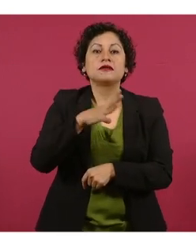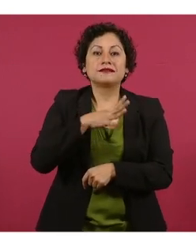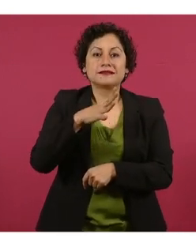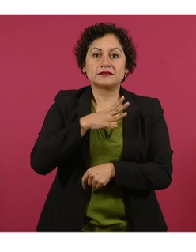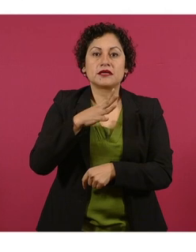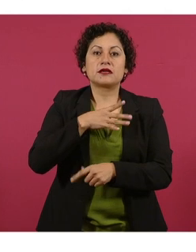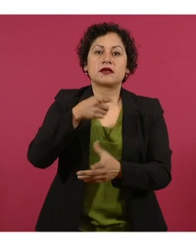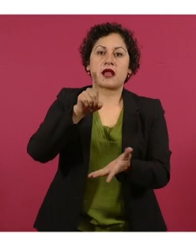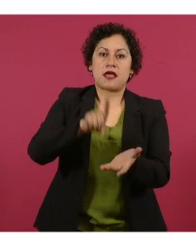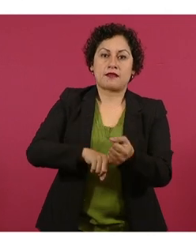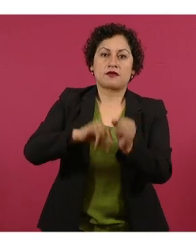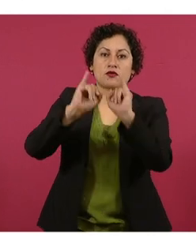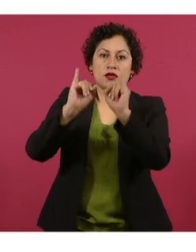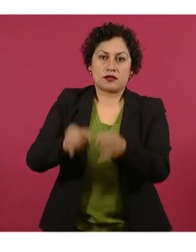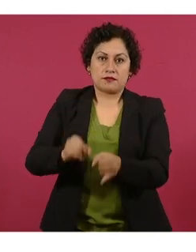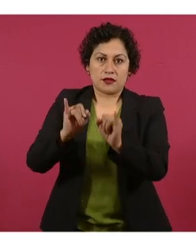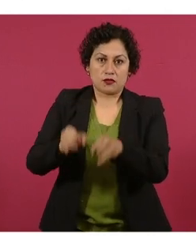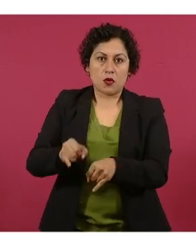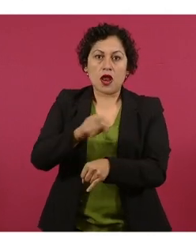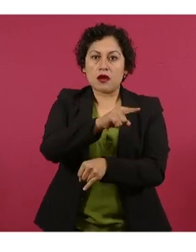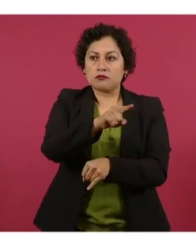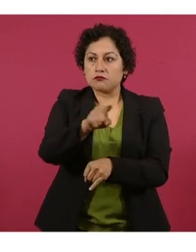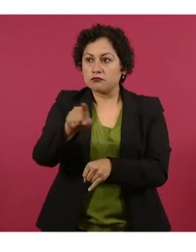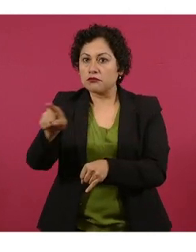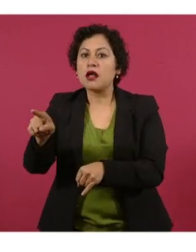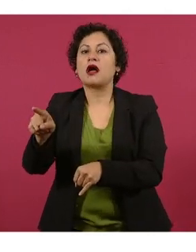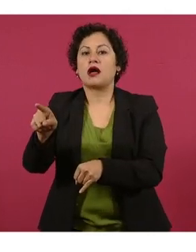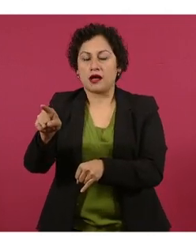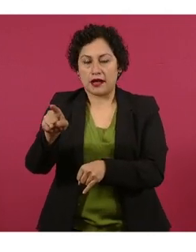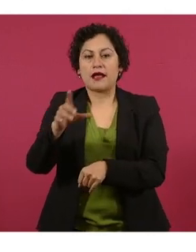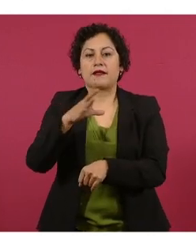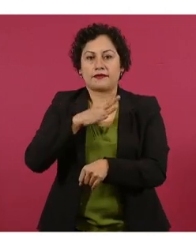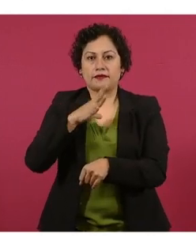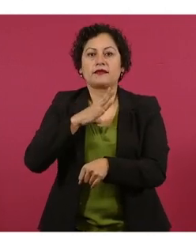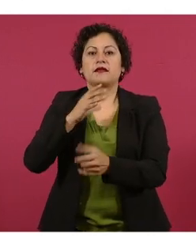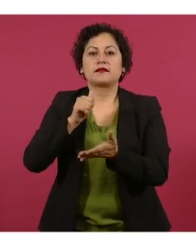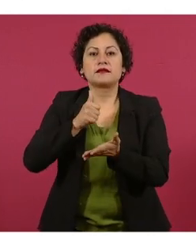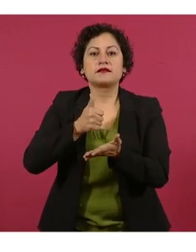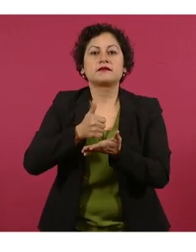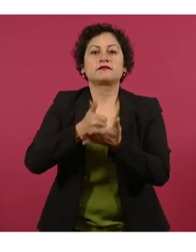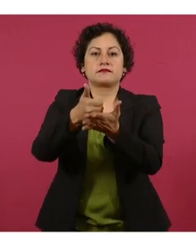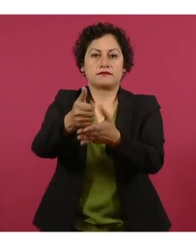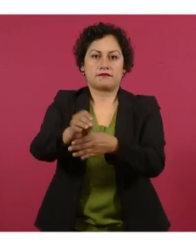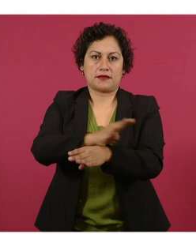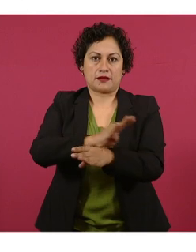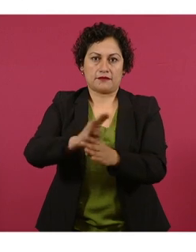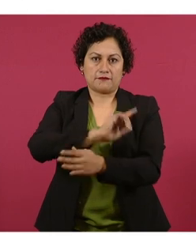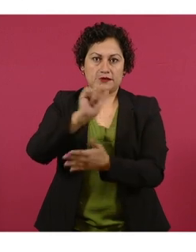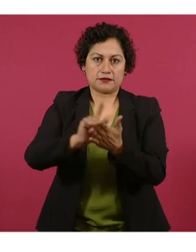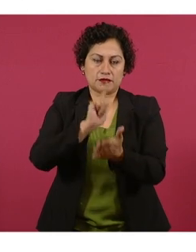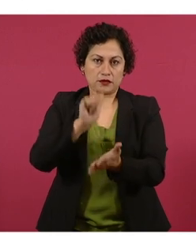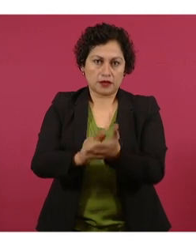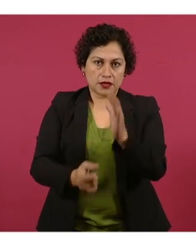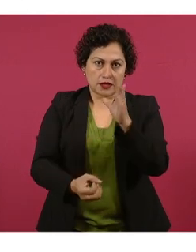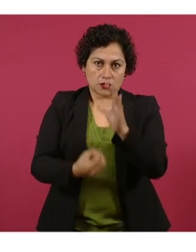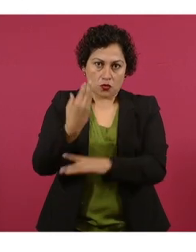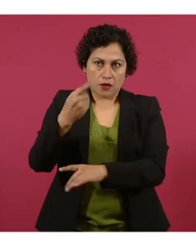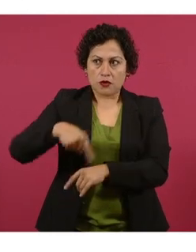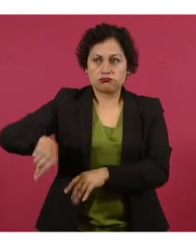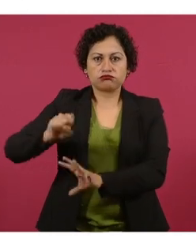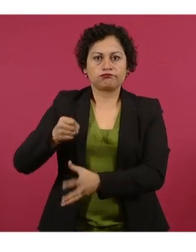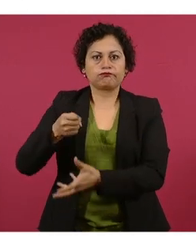individual son los que habrán de tener o acceder a este fondo para